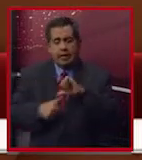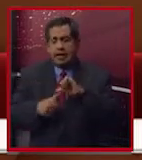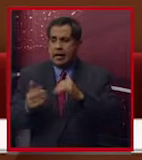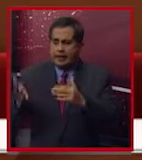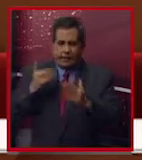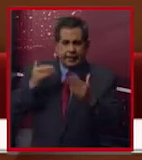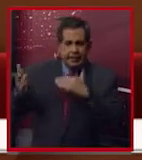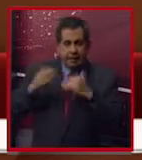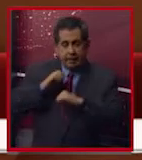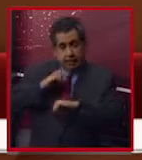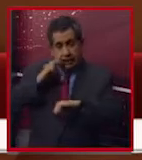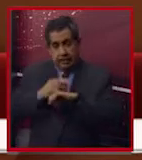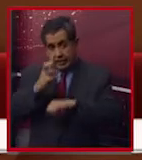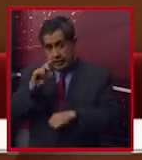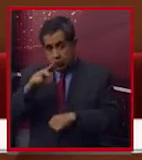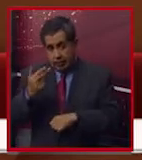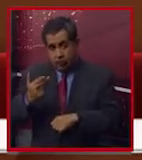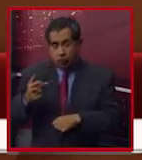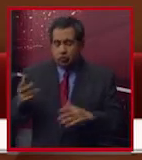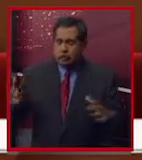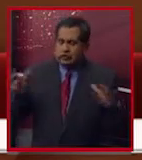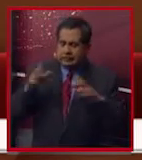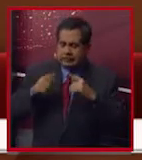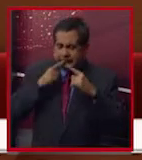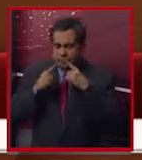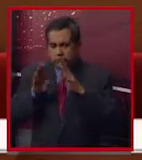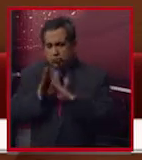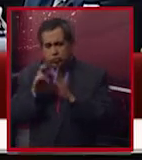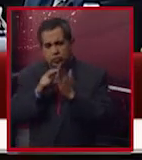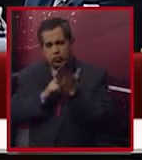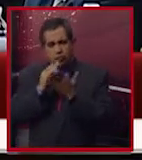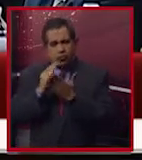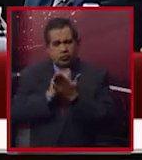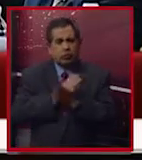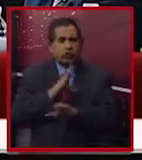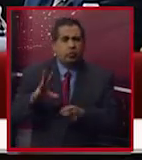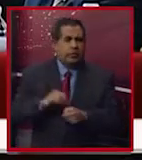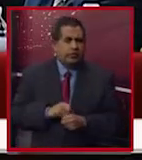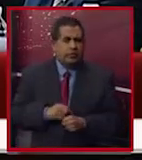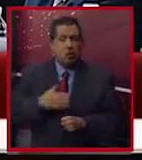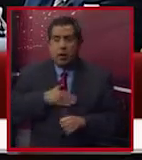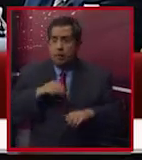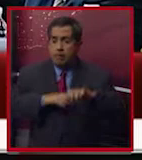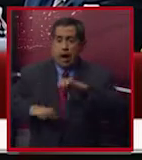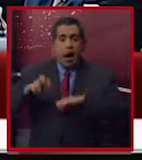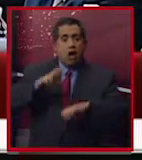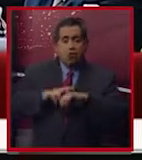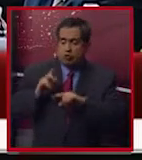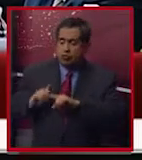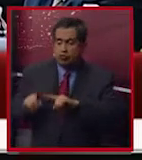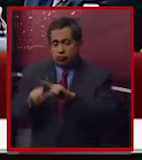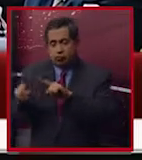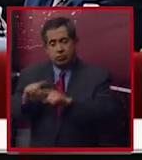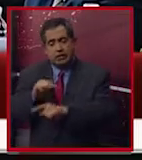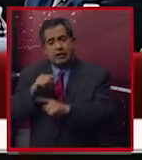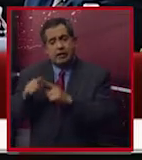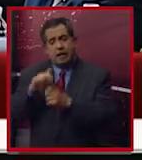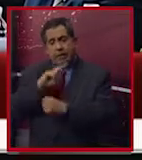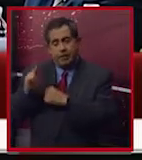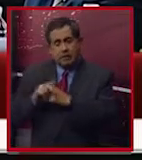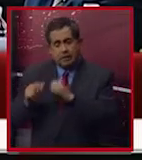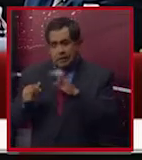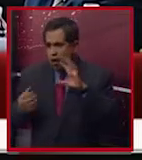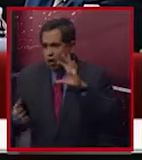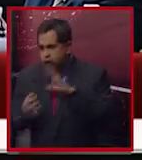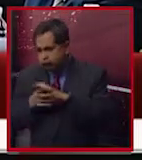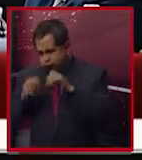un diálogo para establecer protocolos de actuación inmediata. Me he reunido con los embajadores de los países del Triángulo Norte